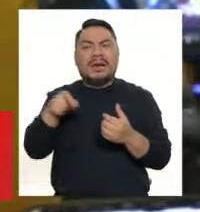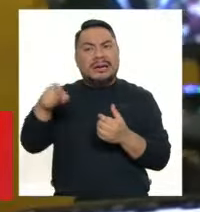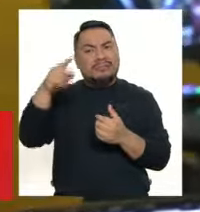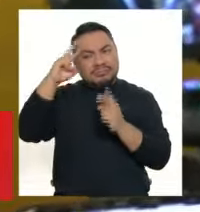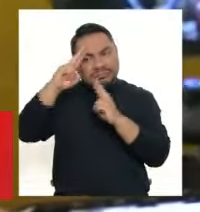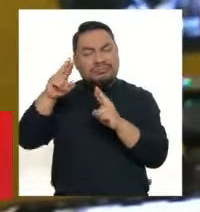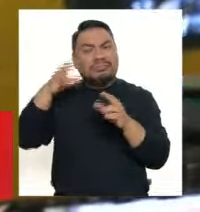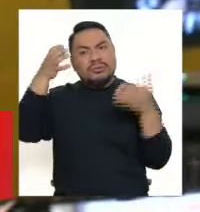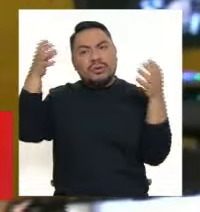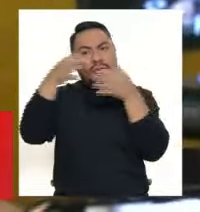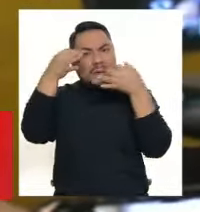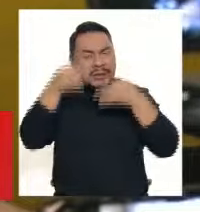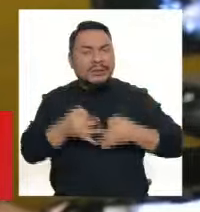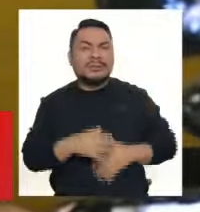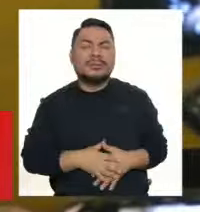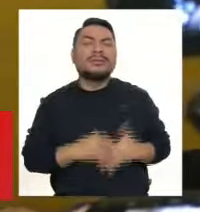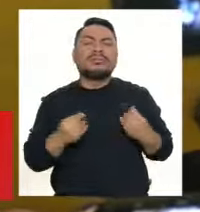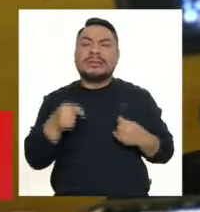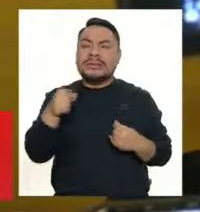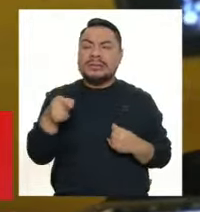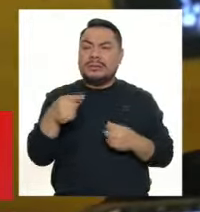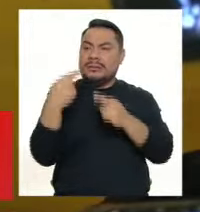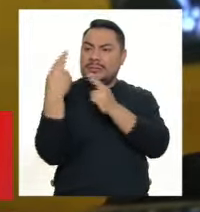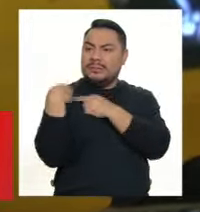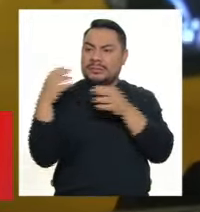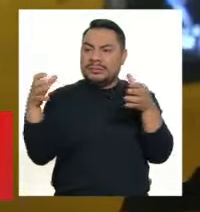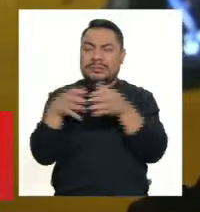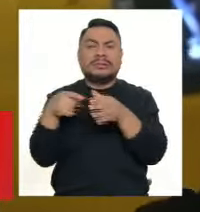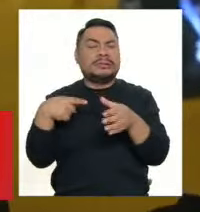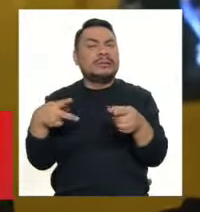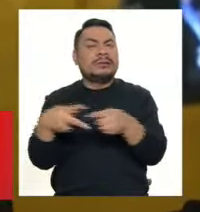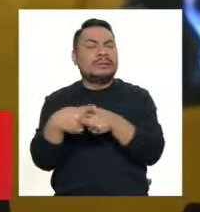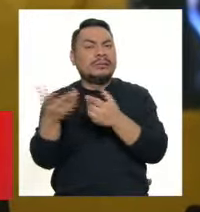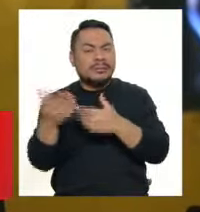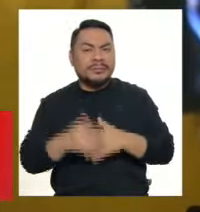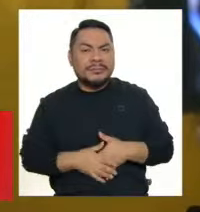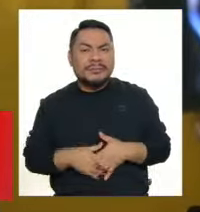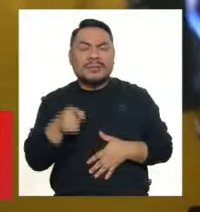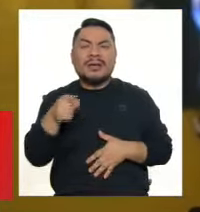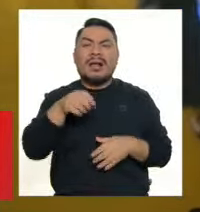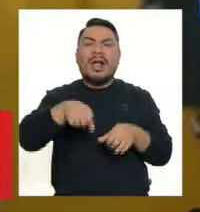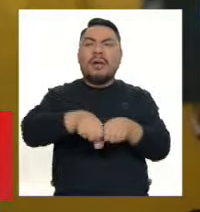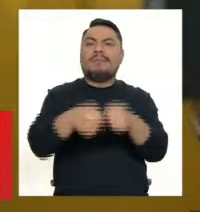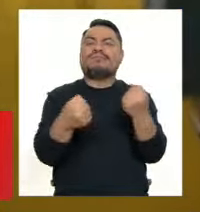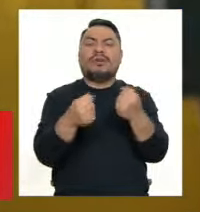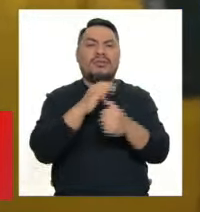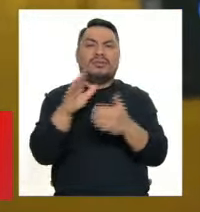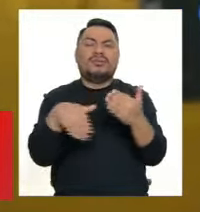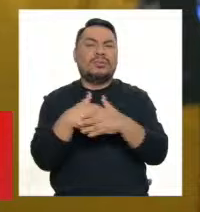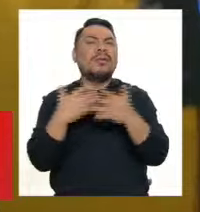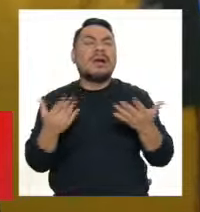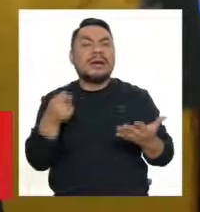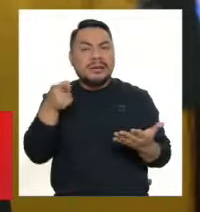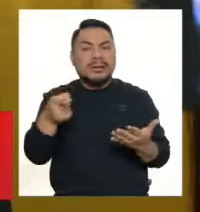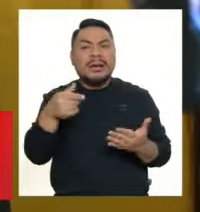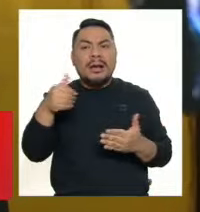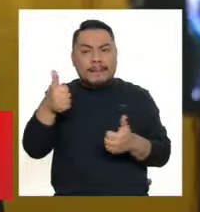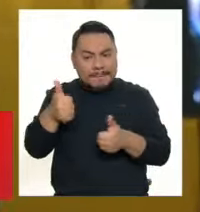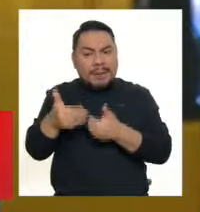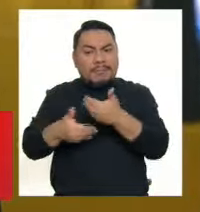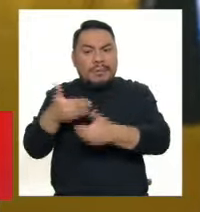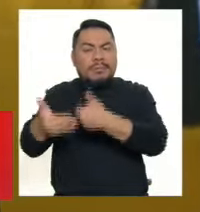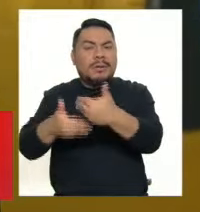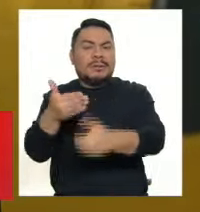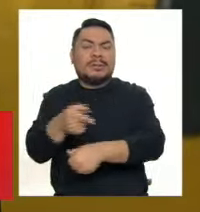aquí la cuestión competencial no se está afectando, porque ha habido una violación en todo caso al debido proceso